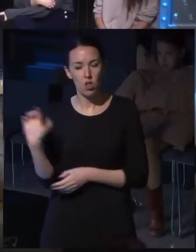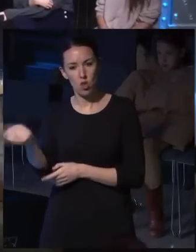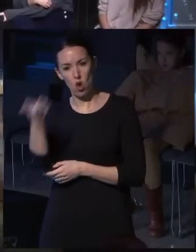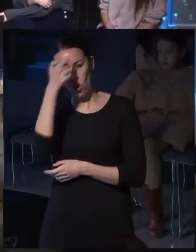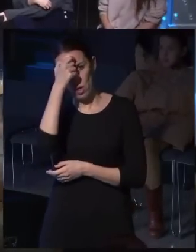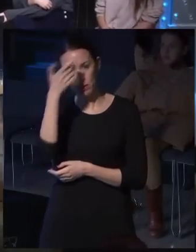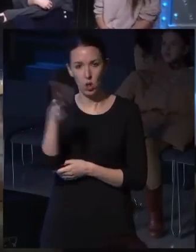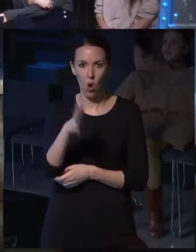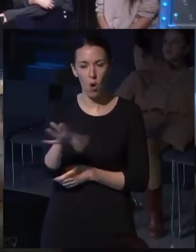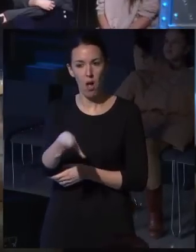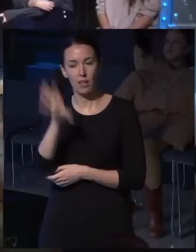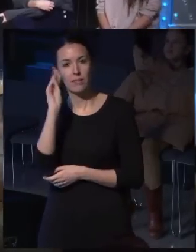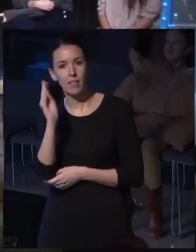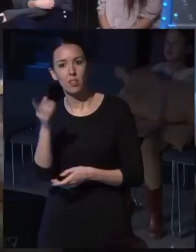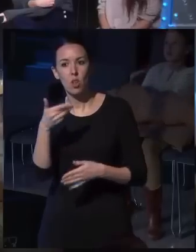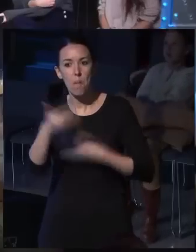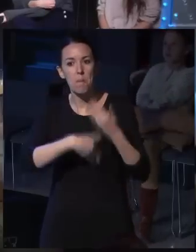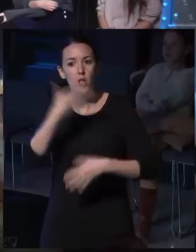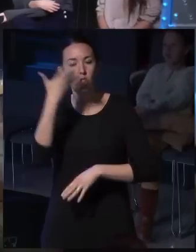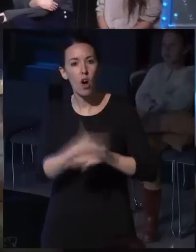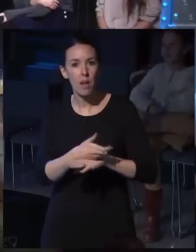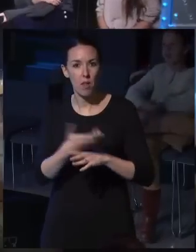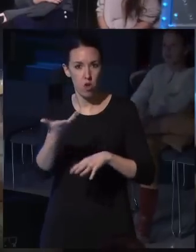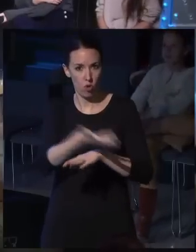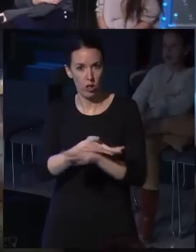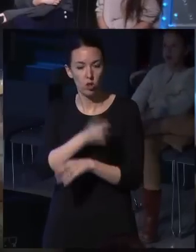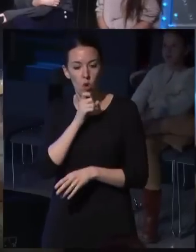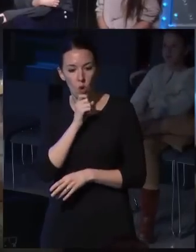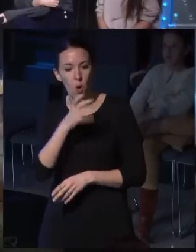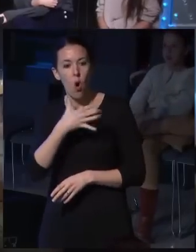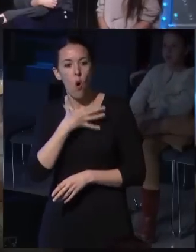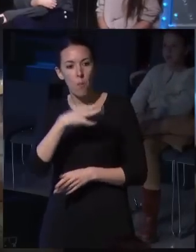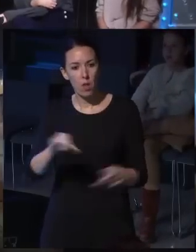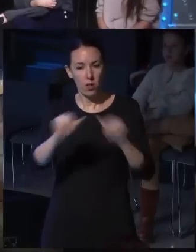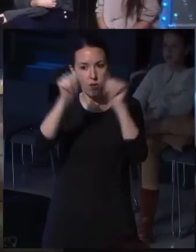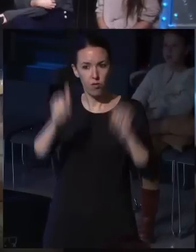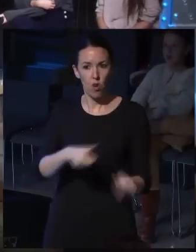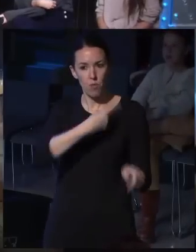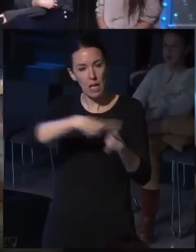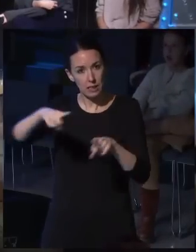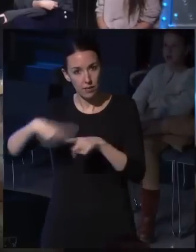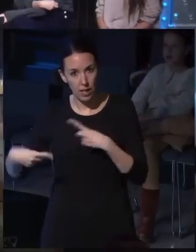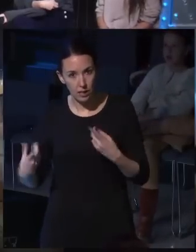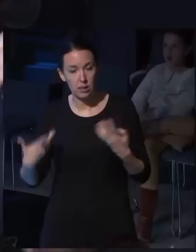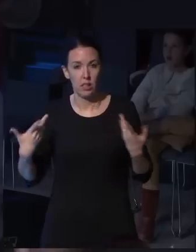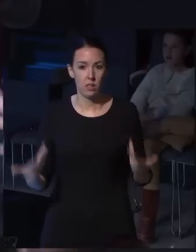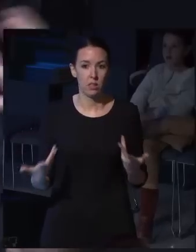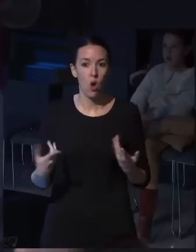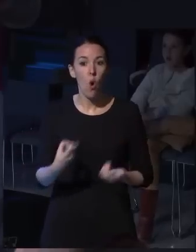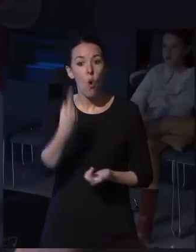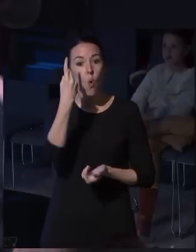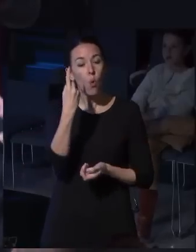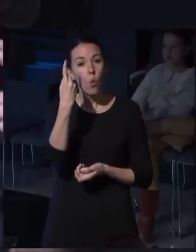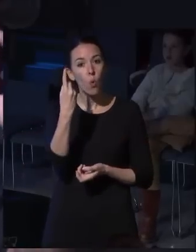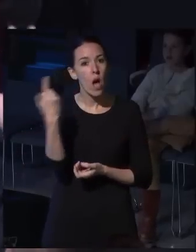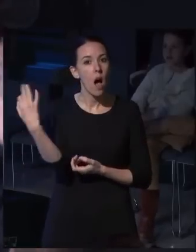más o menos entendido de cómo es el proceso de grabación de un disco. Lo hemos visto, ¿no? Se puede hacer de distintas maneras y una de